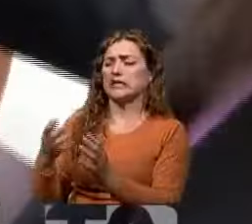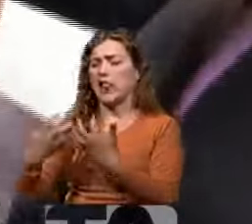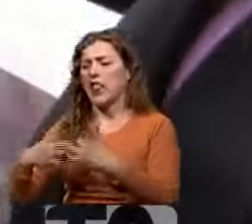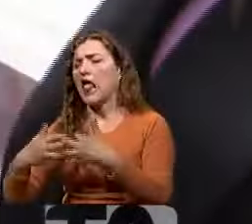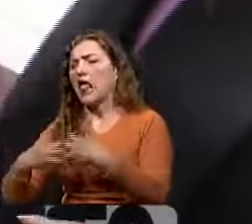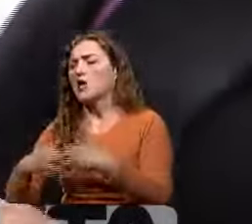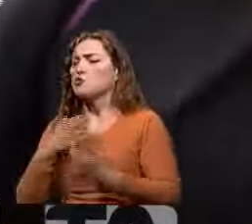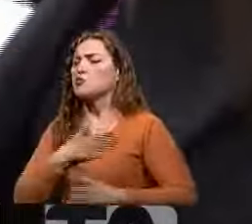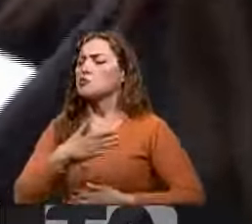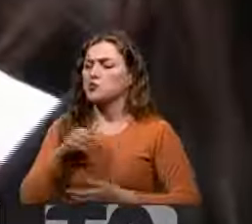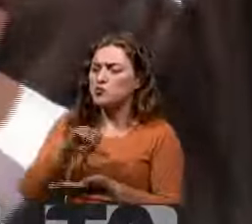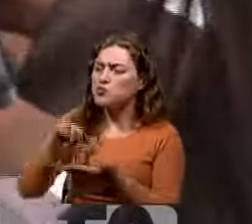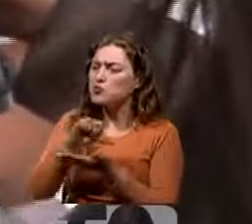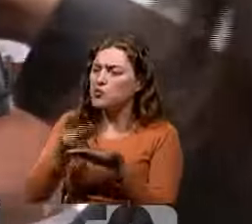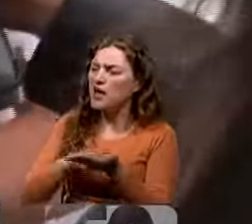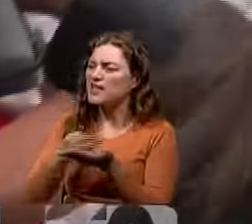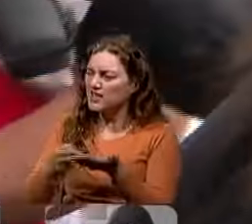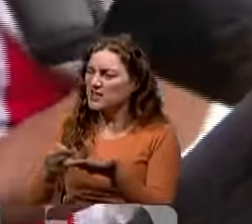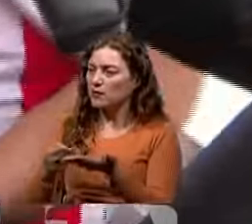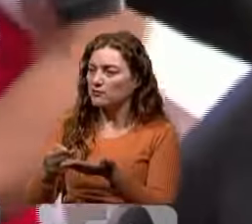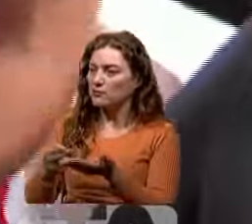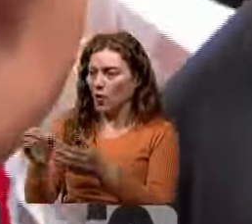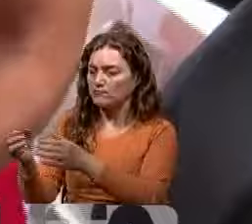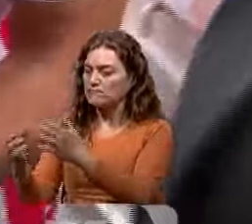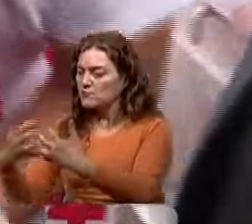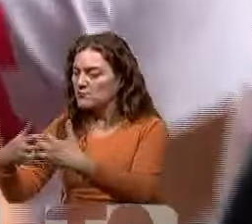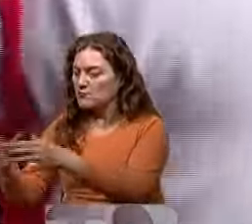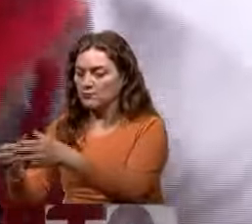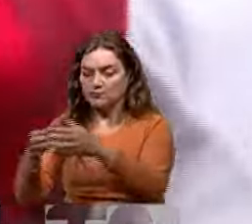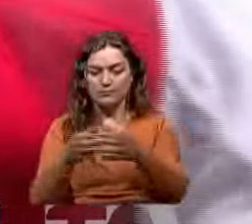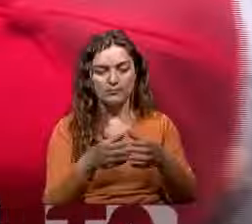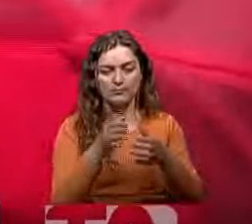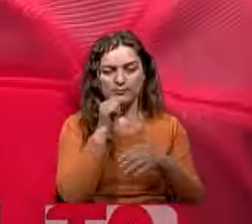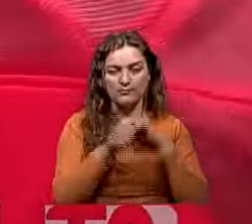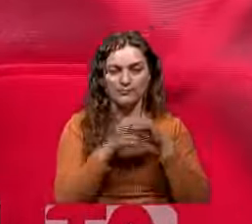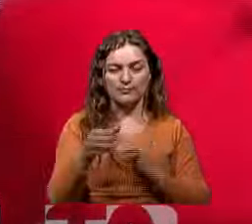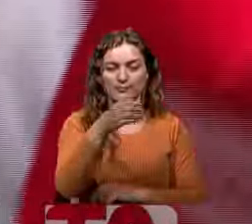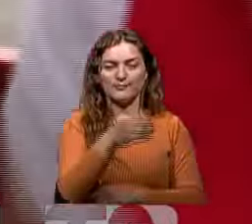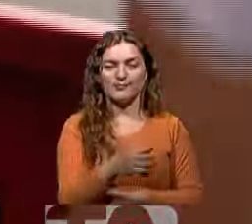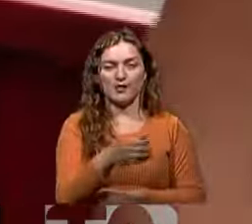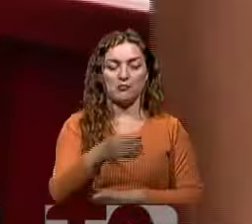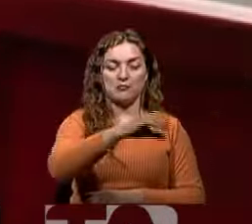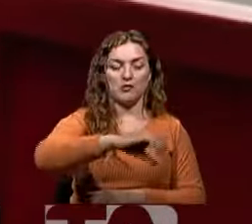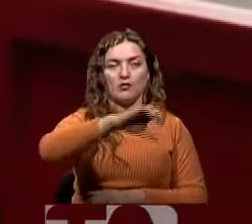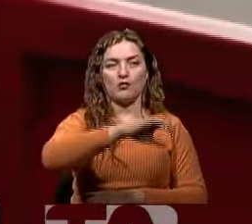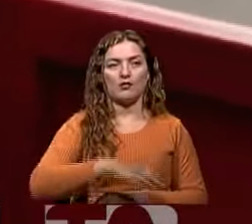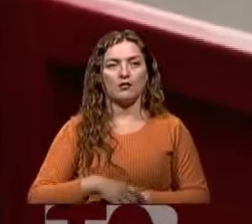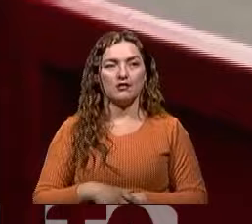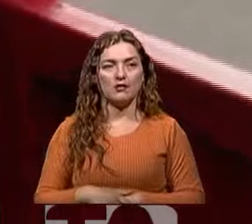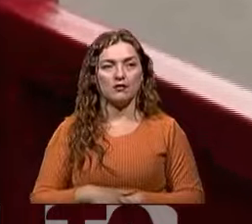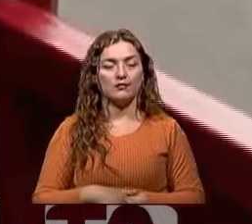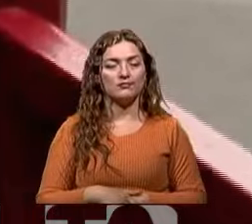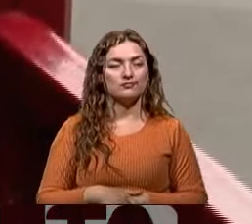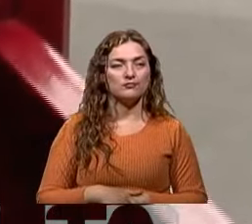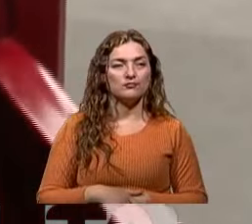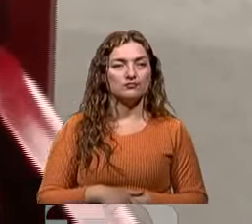entonces, aprovecho para decir, no hay manipulación de alimentos, no se toca nada. Y de ahí el canguil tal cual, ¿cuál es? ¿No? Bueno, no sé si ustedes